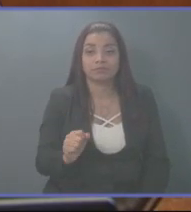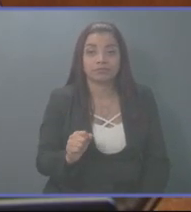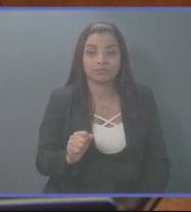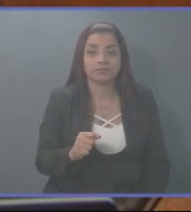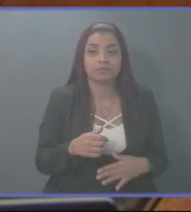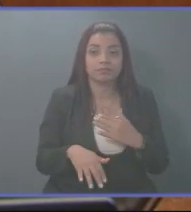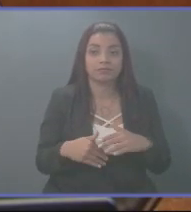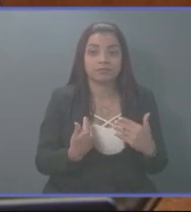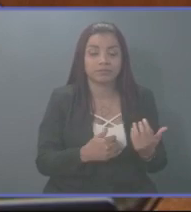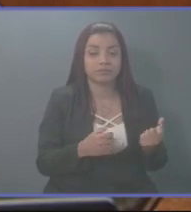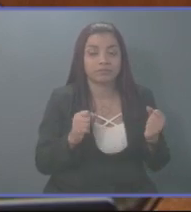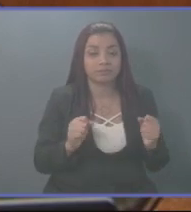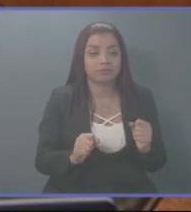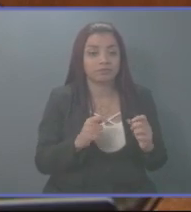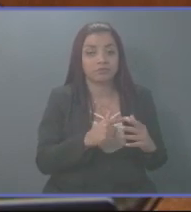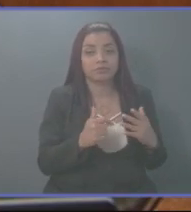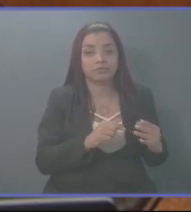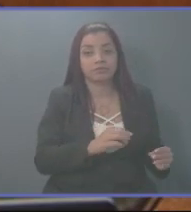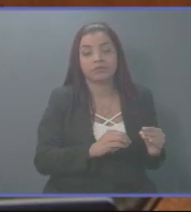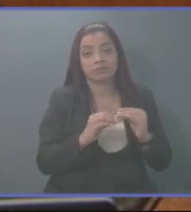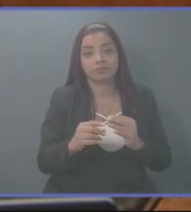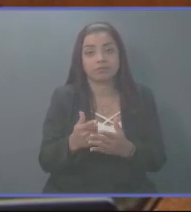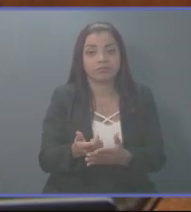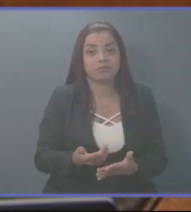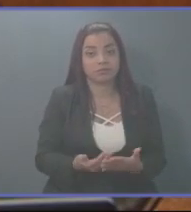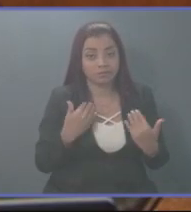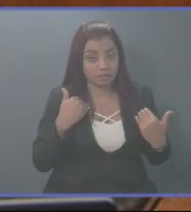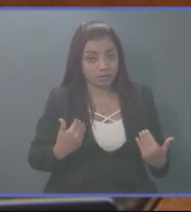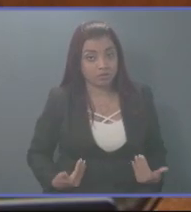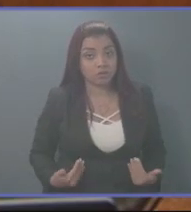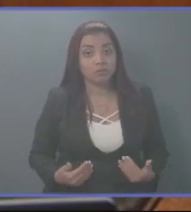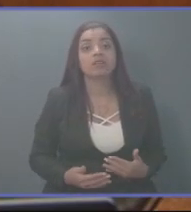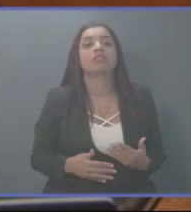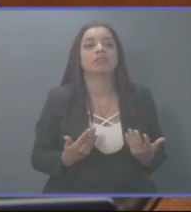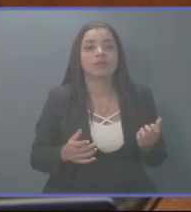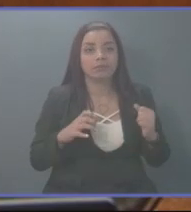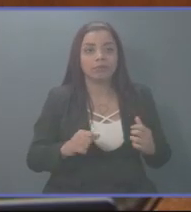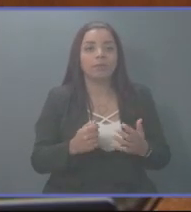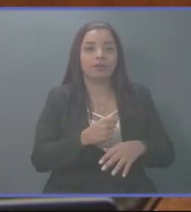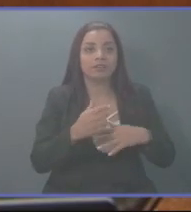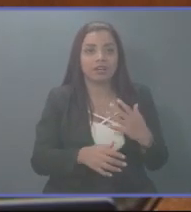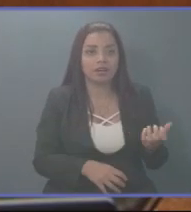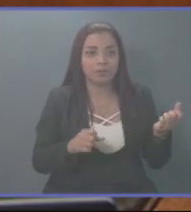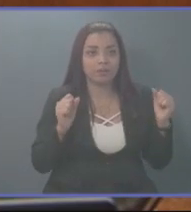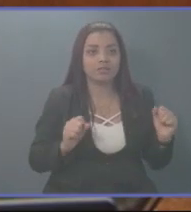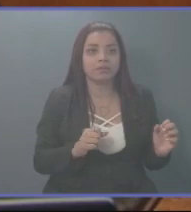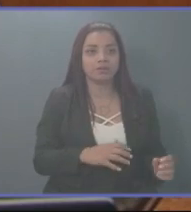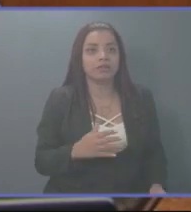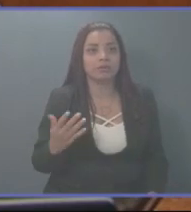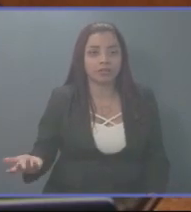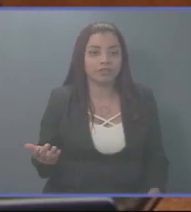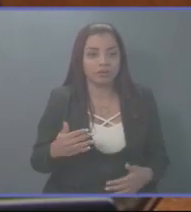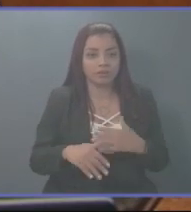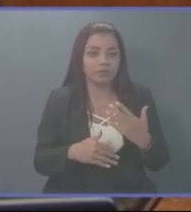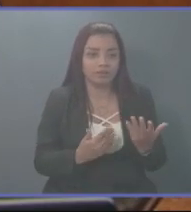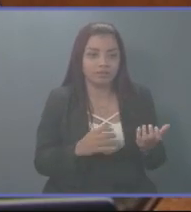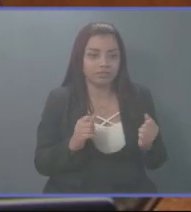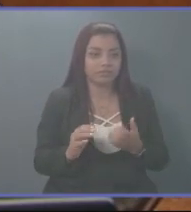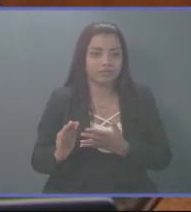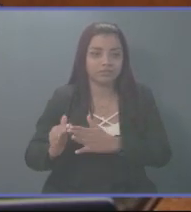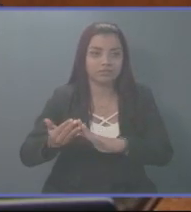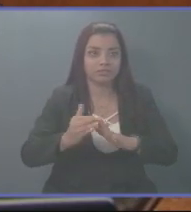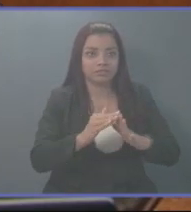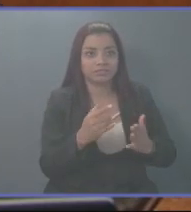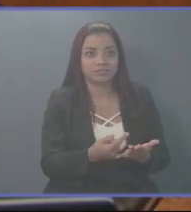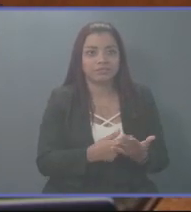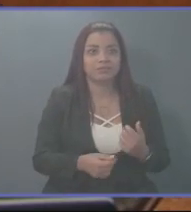Ante la inminencia de una violación de derechos humanos que pueda producir el desplazamiento de personas o comunidades,